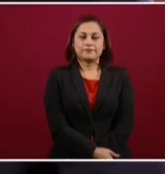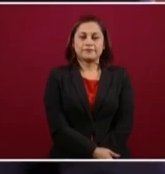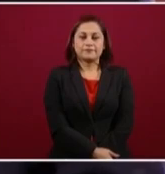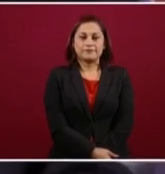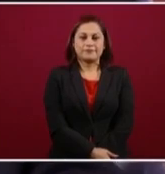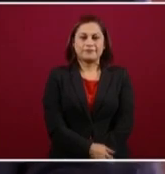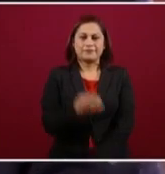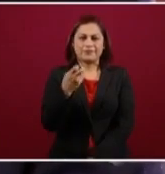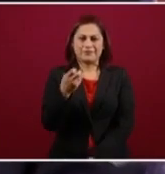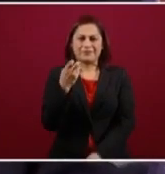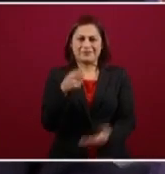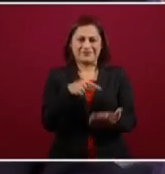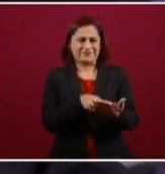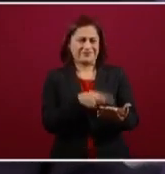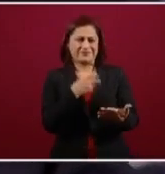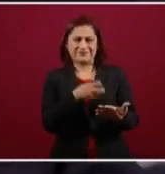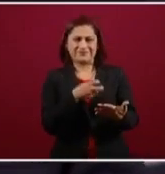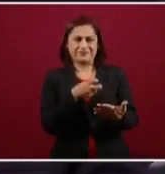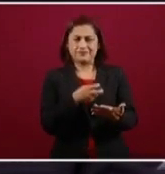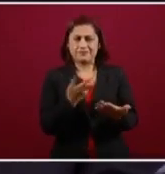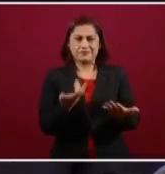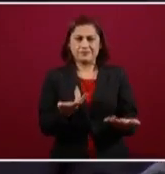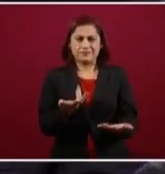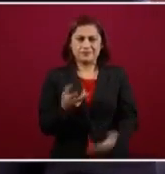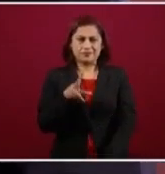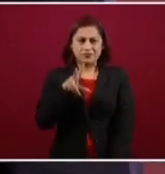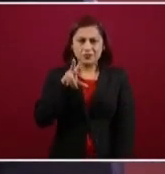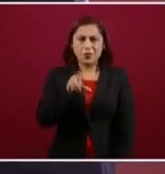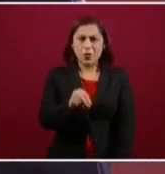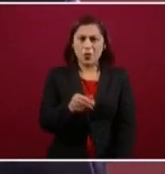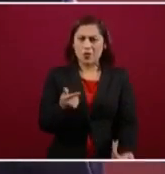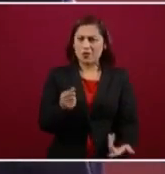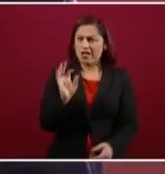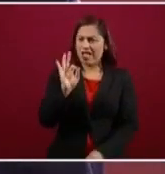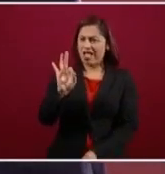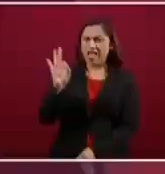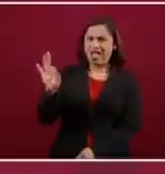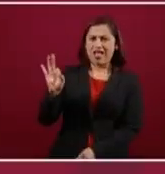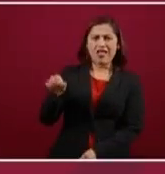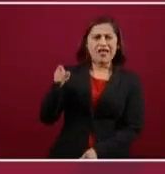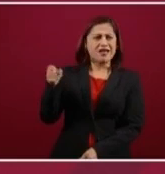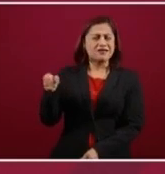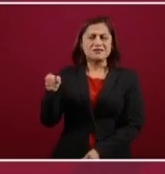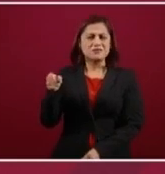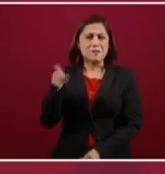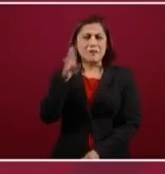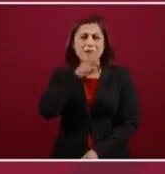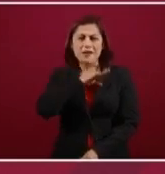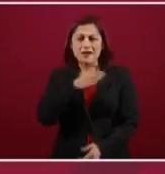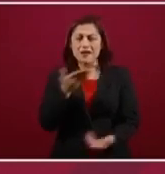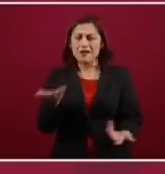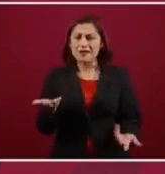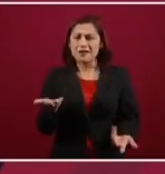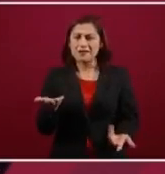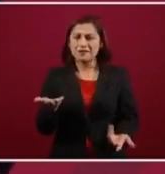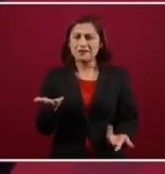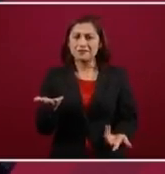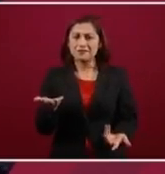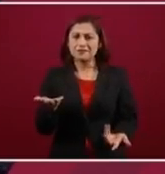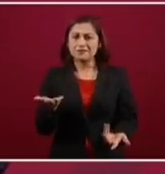Eso no, eso perjudica, pero no